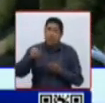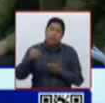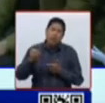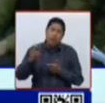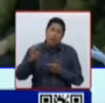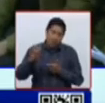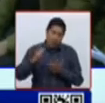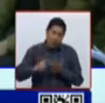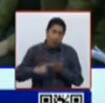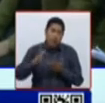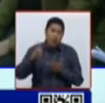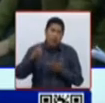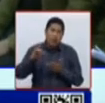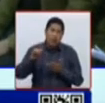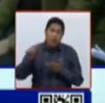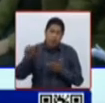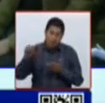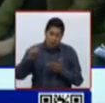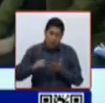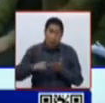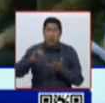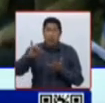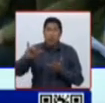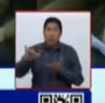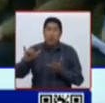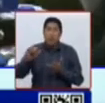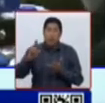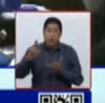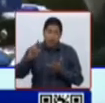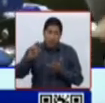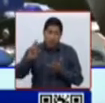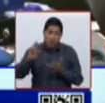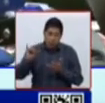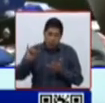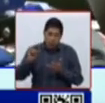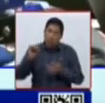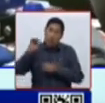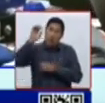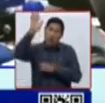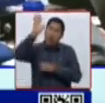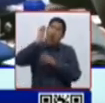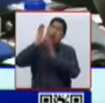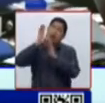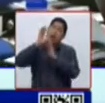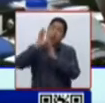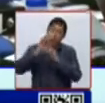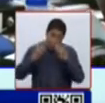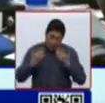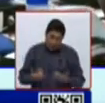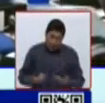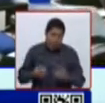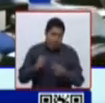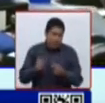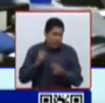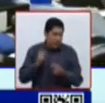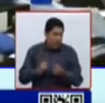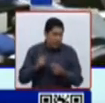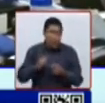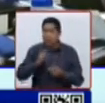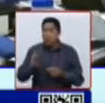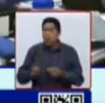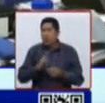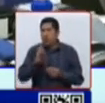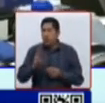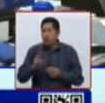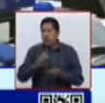Mendieta, Williams Calimán, Yuri Calderón y Sergio Orellana hicieron uso de la palabra. En este momento, precisamente, hace uso